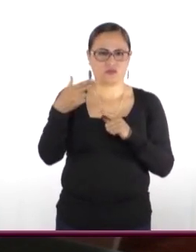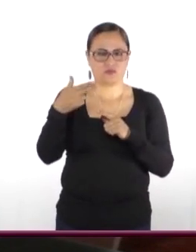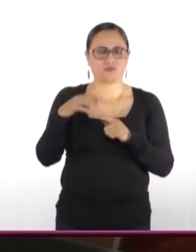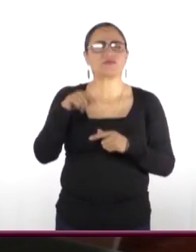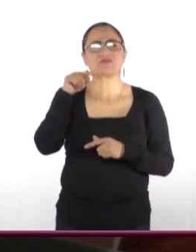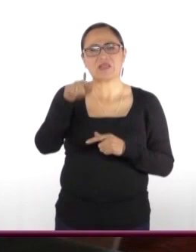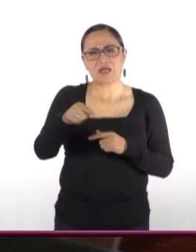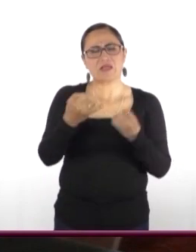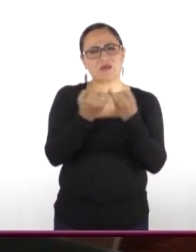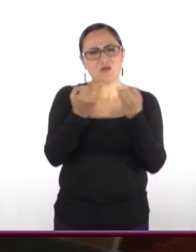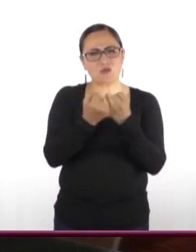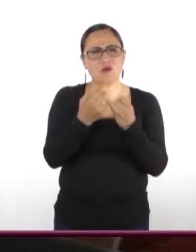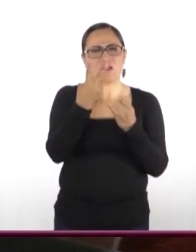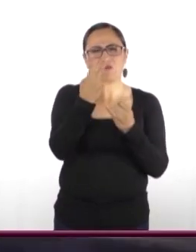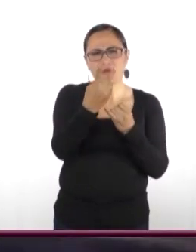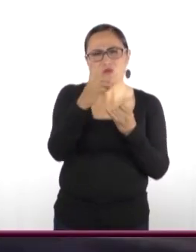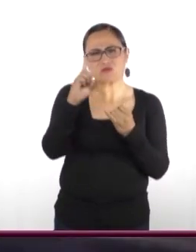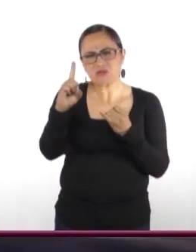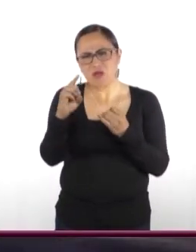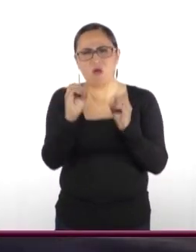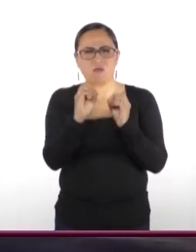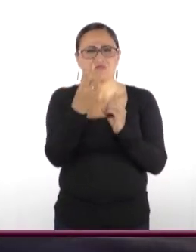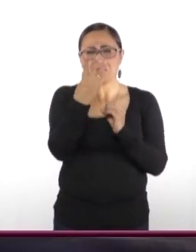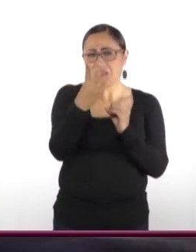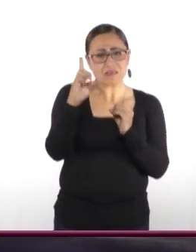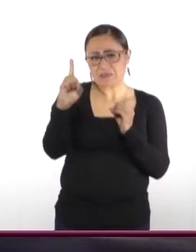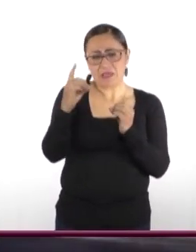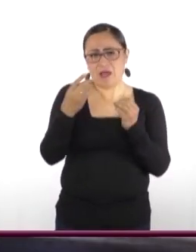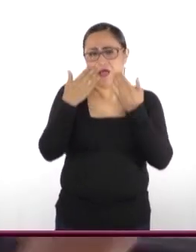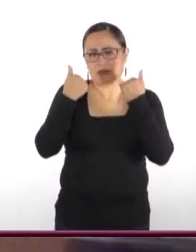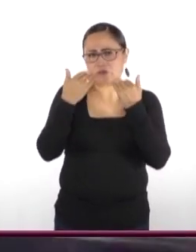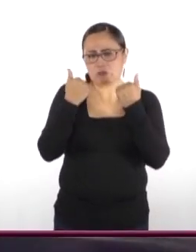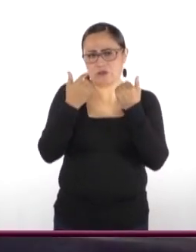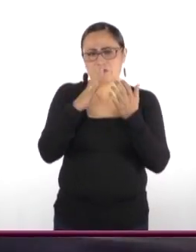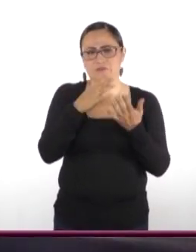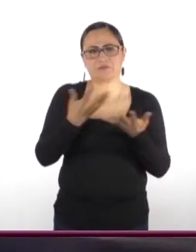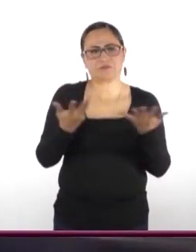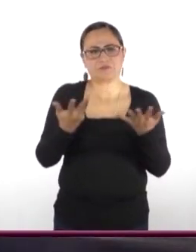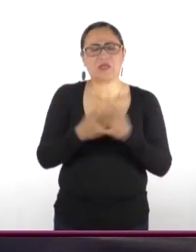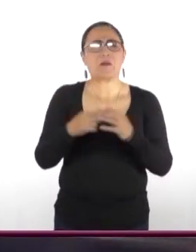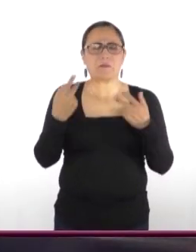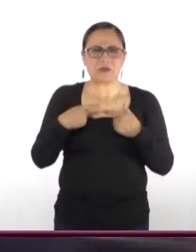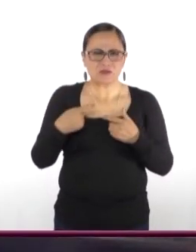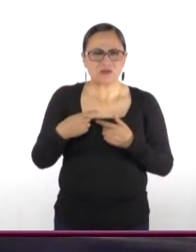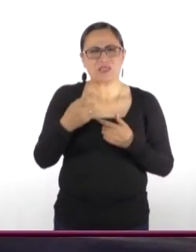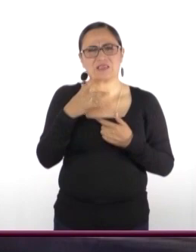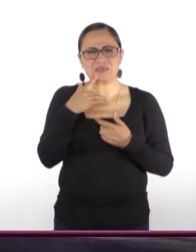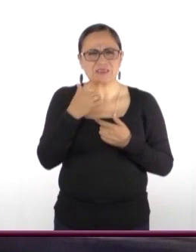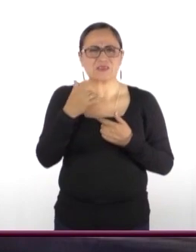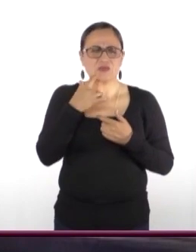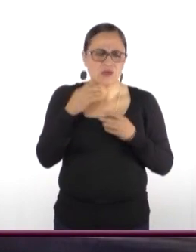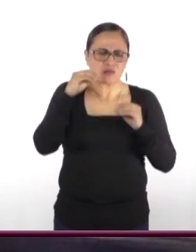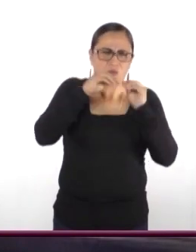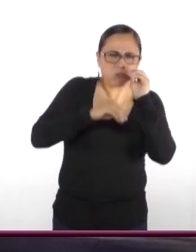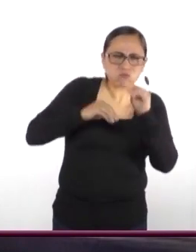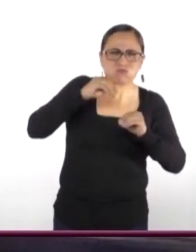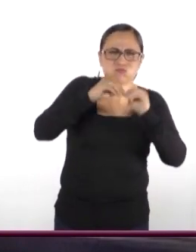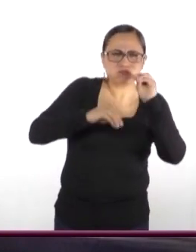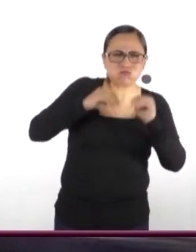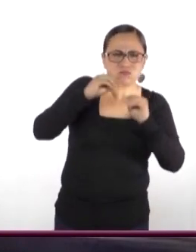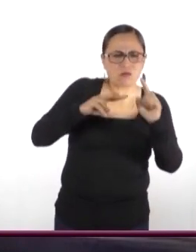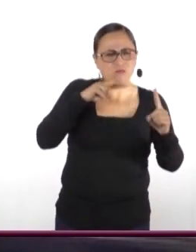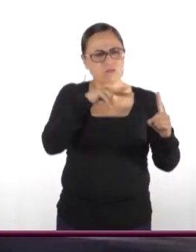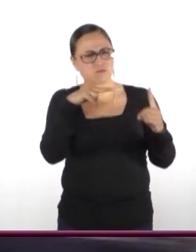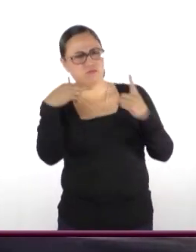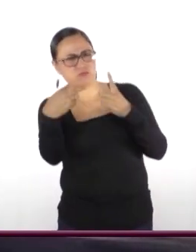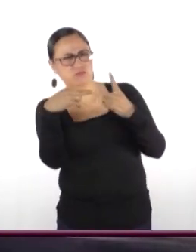es una representación bidimensional que en 3 dimensiones no se puede realizar. Hay varios escultores que la han realizado, y